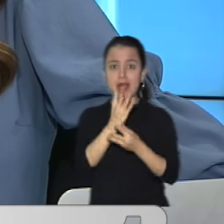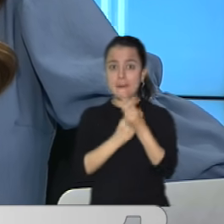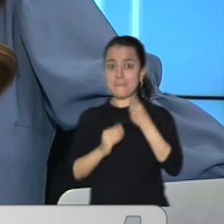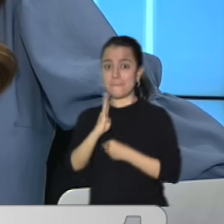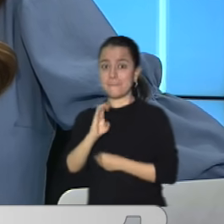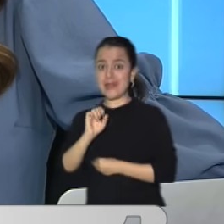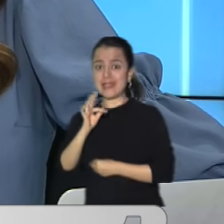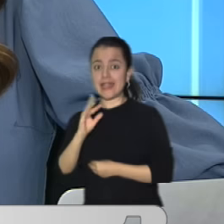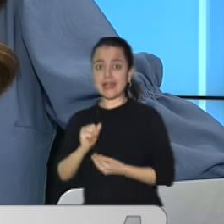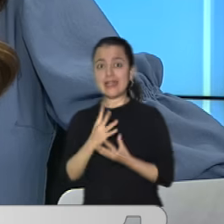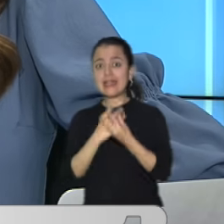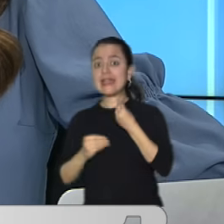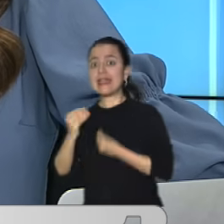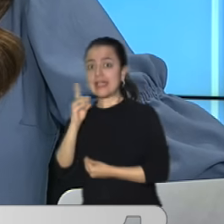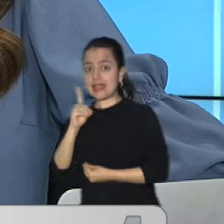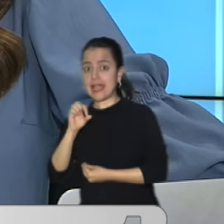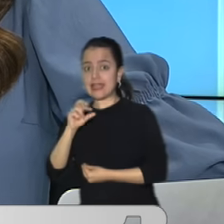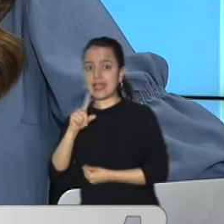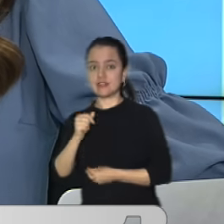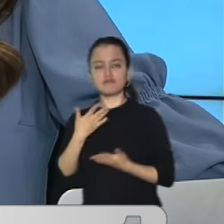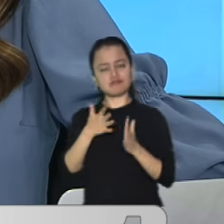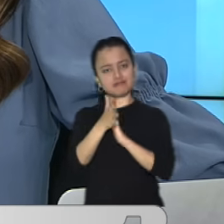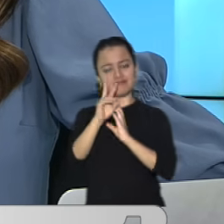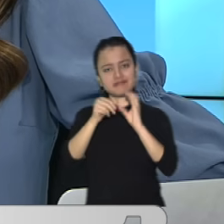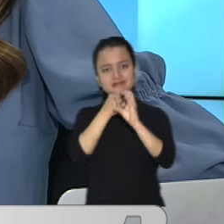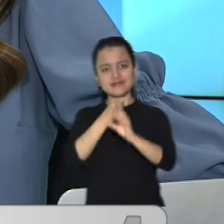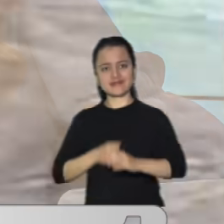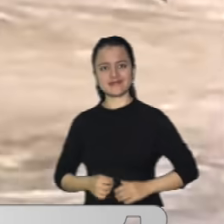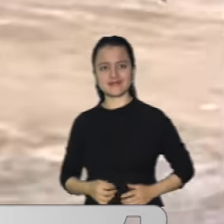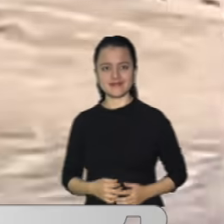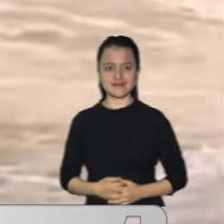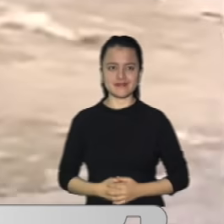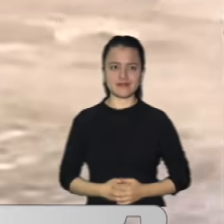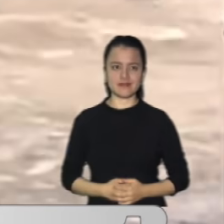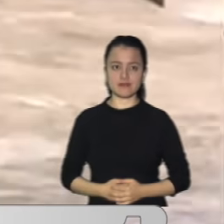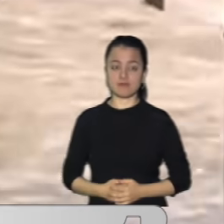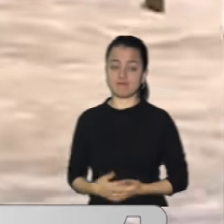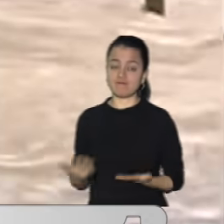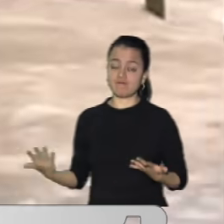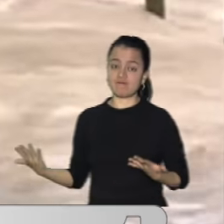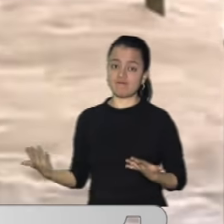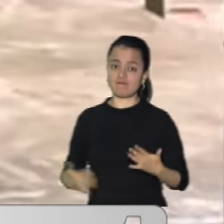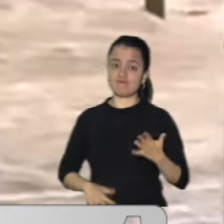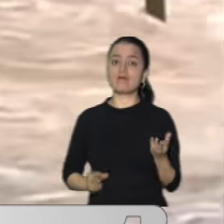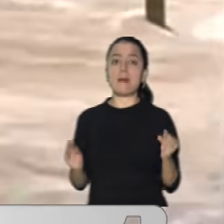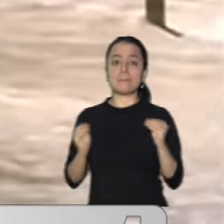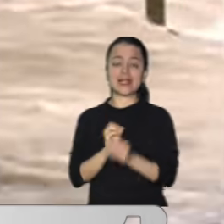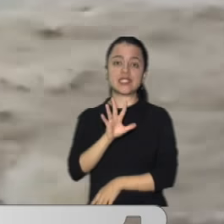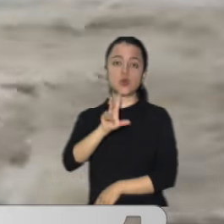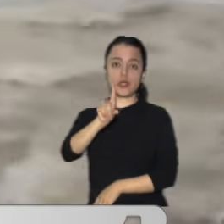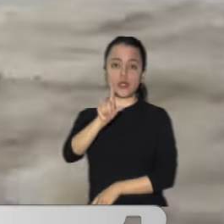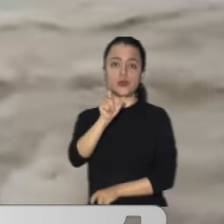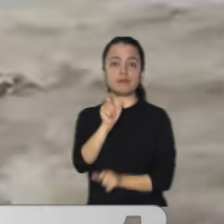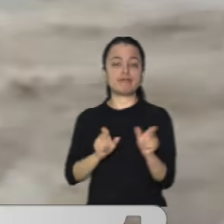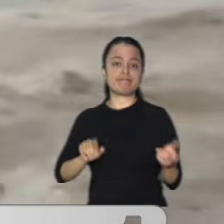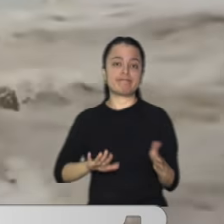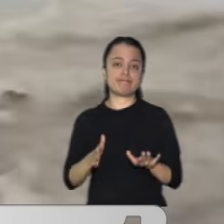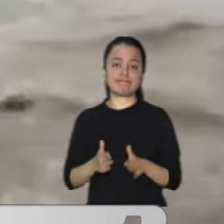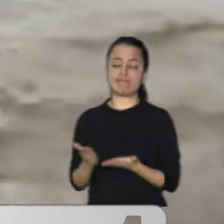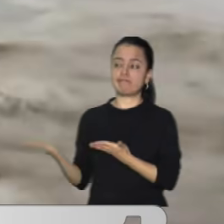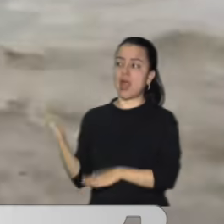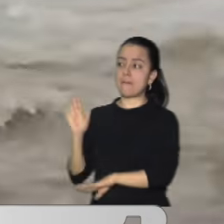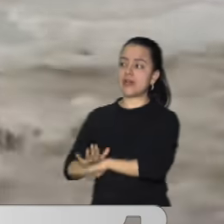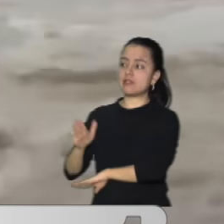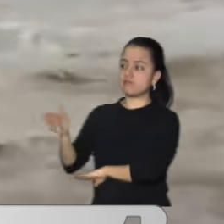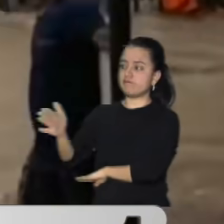Delta. Las noticias del mundo en Noticentro 1 CMI. Aumenta a 51 el número de muertos que dejaron las